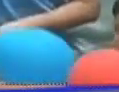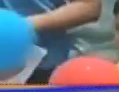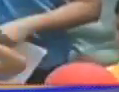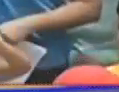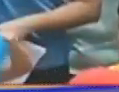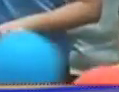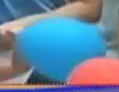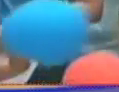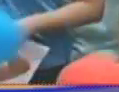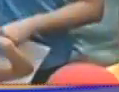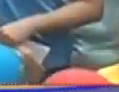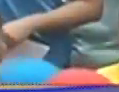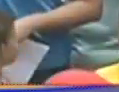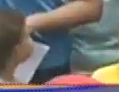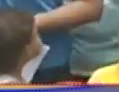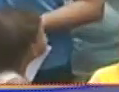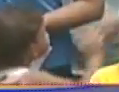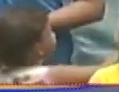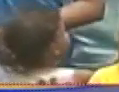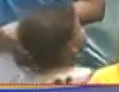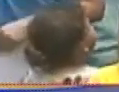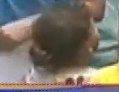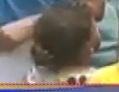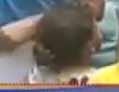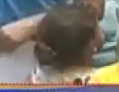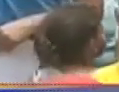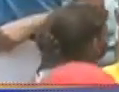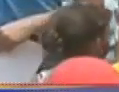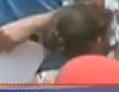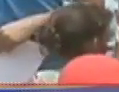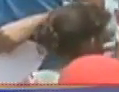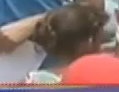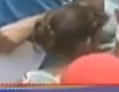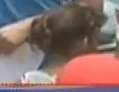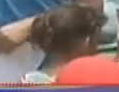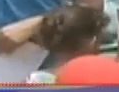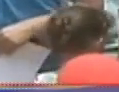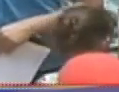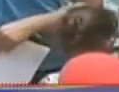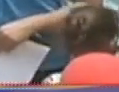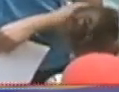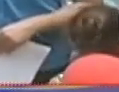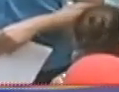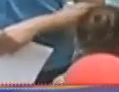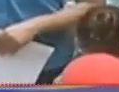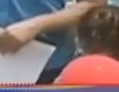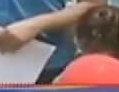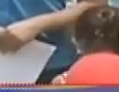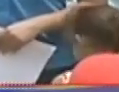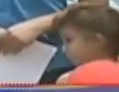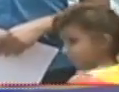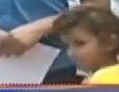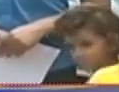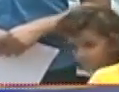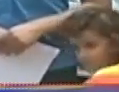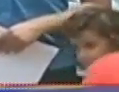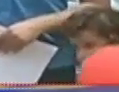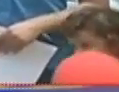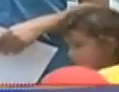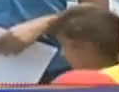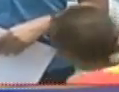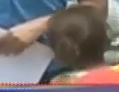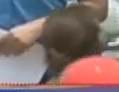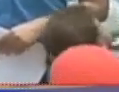este será un ejemplo en el Zulia y por supuesto también en Venezuela, para que sigamos colocando nuestro corazón en la esperanza de nuestro legado y